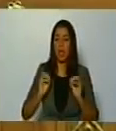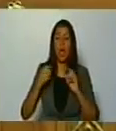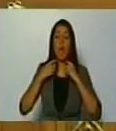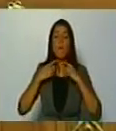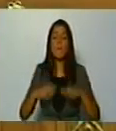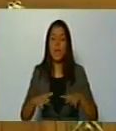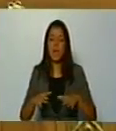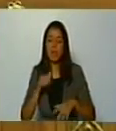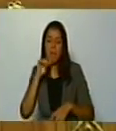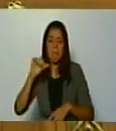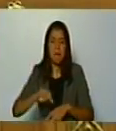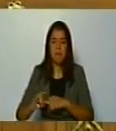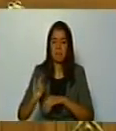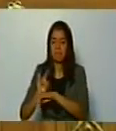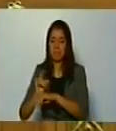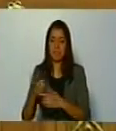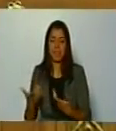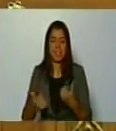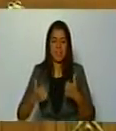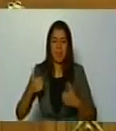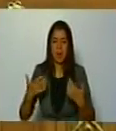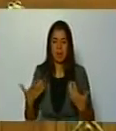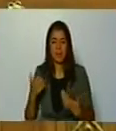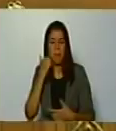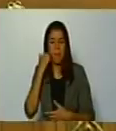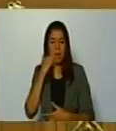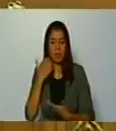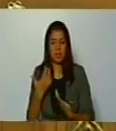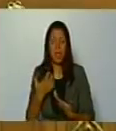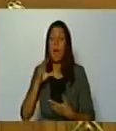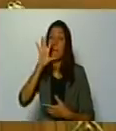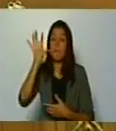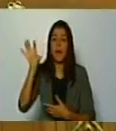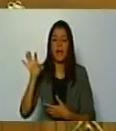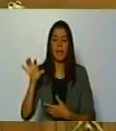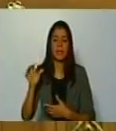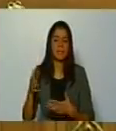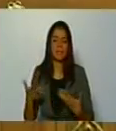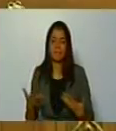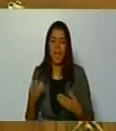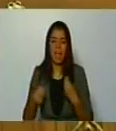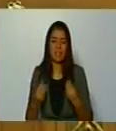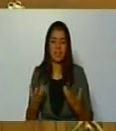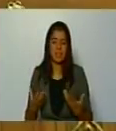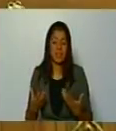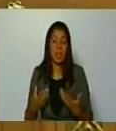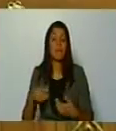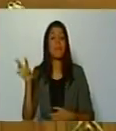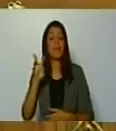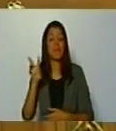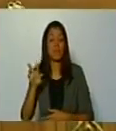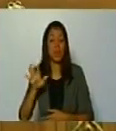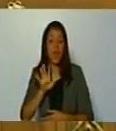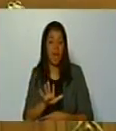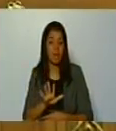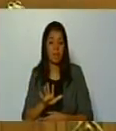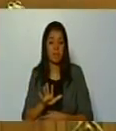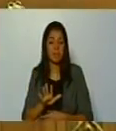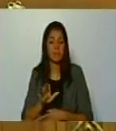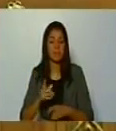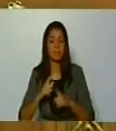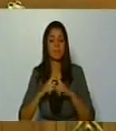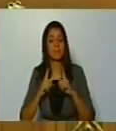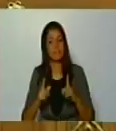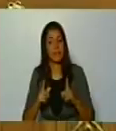o no? Dígame en qué otro país eso pasa, pero pasó aquí. Entonces, sin embargo,